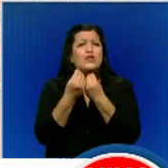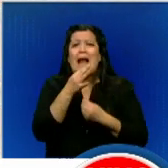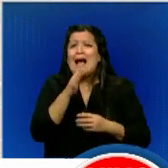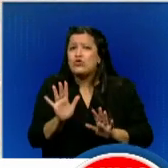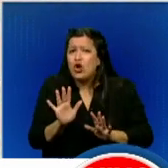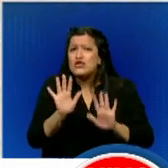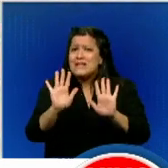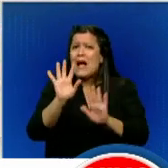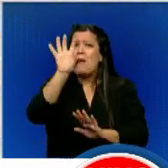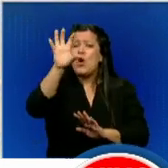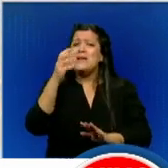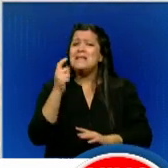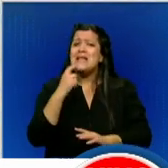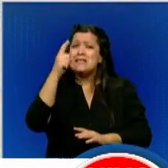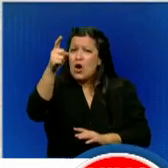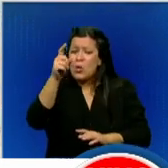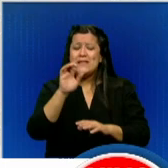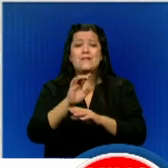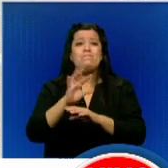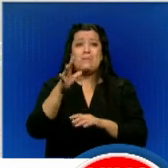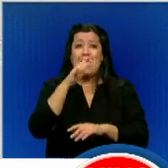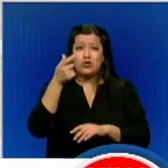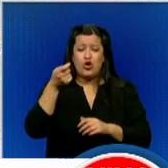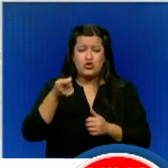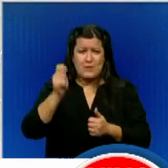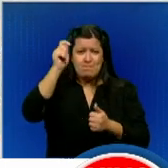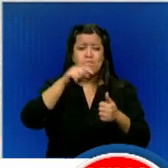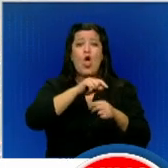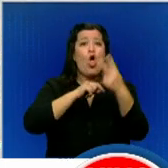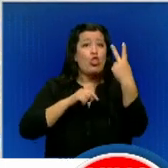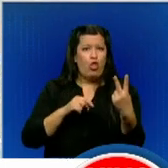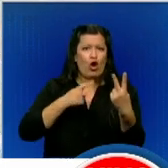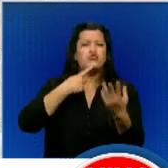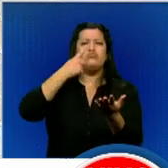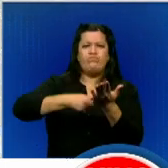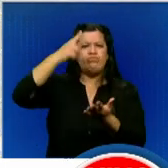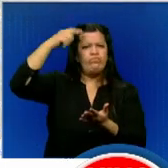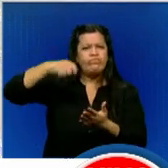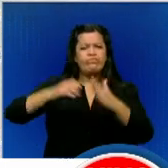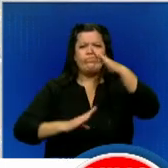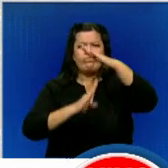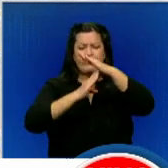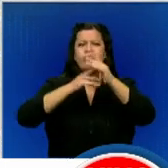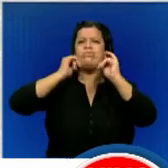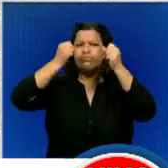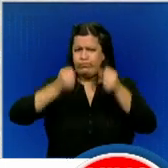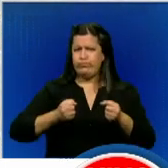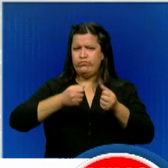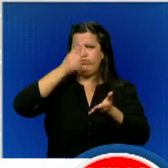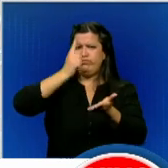la provincia de san luis 2 con sentencia firme de la corte suprema de justicia